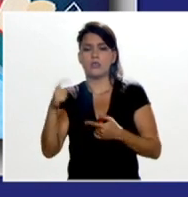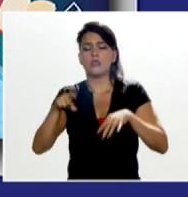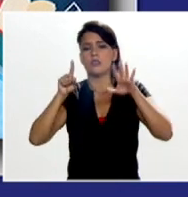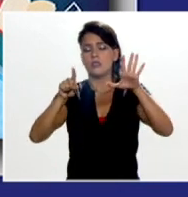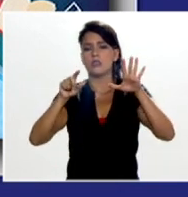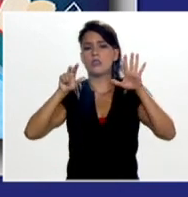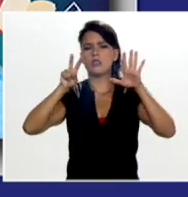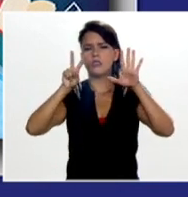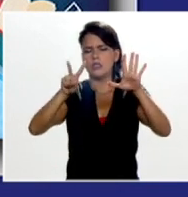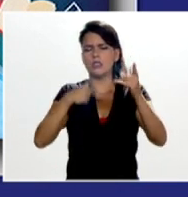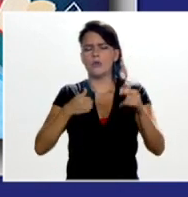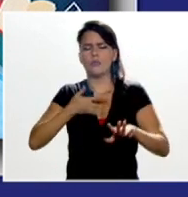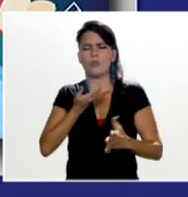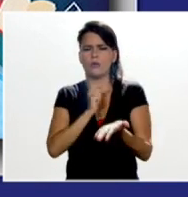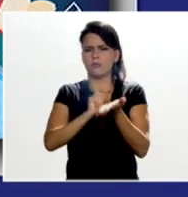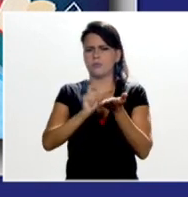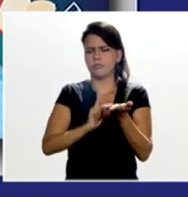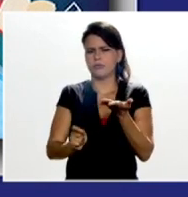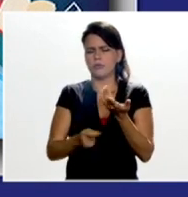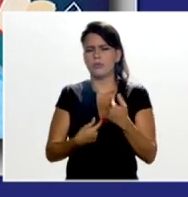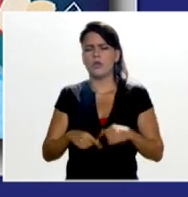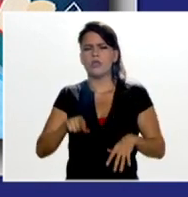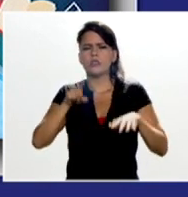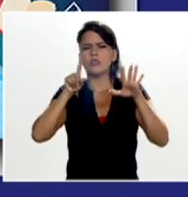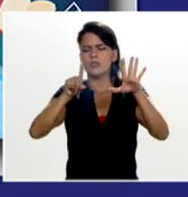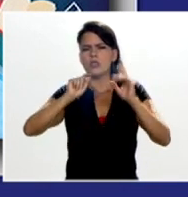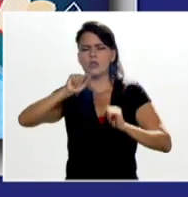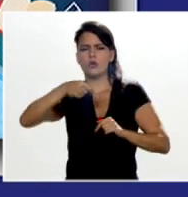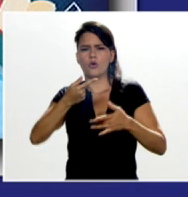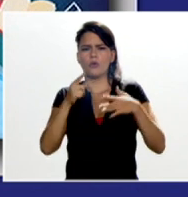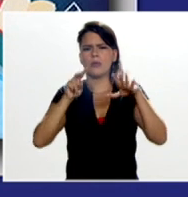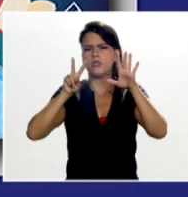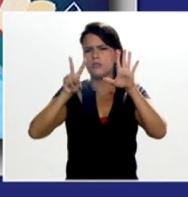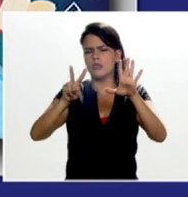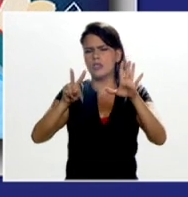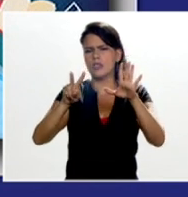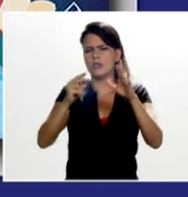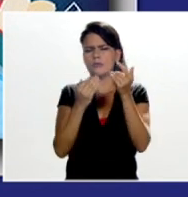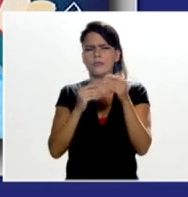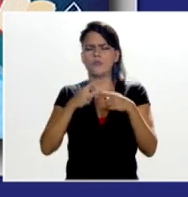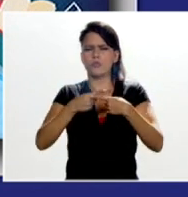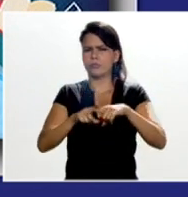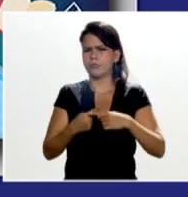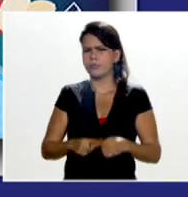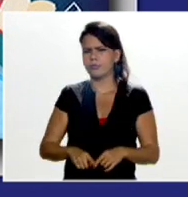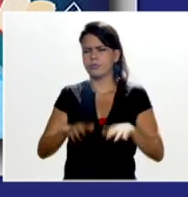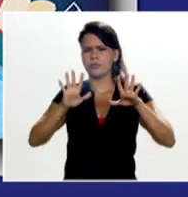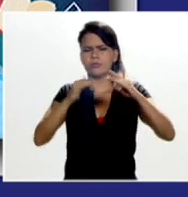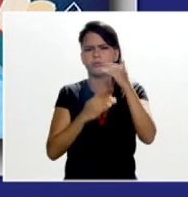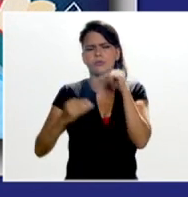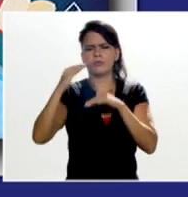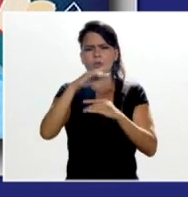0,000000067 puede escribirse como 6,7 por 10 a la menos 8. O también